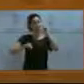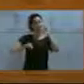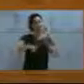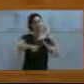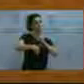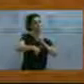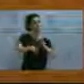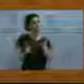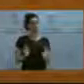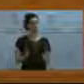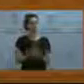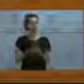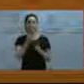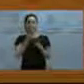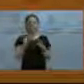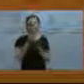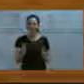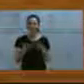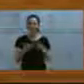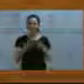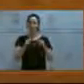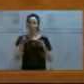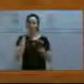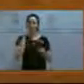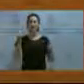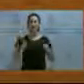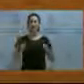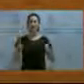próximo para mejorar la vida de los asturianos.